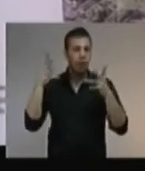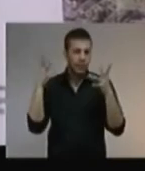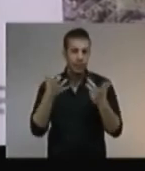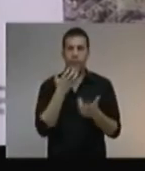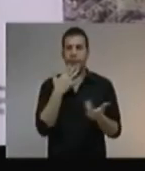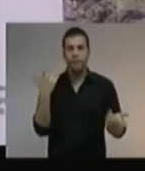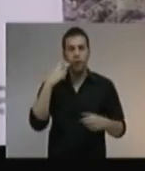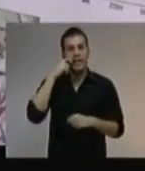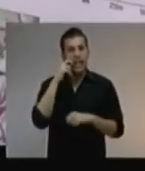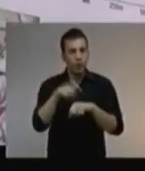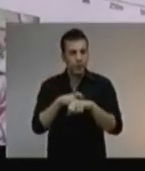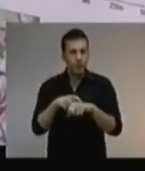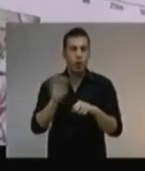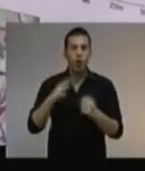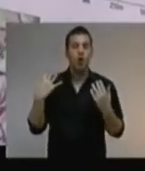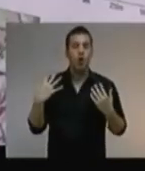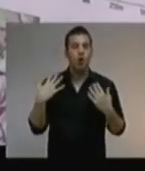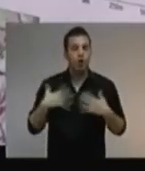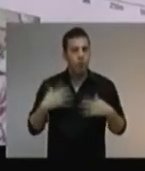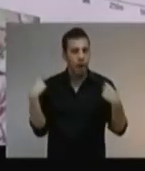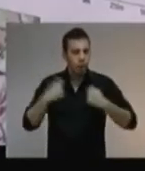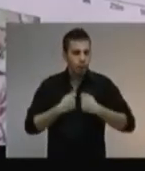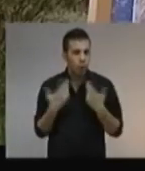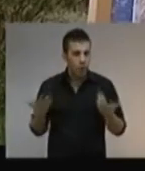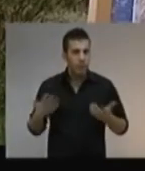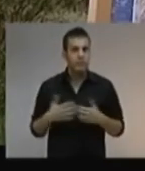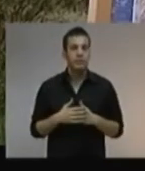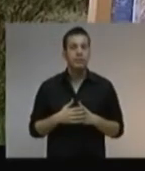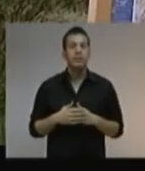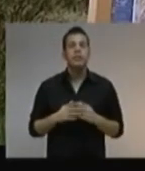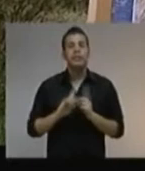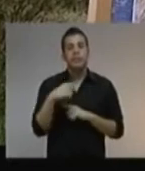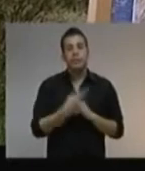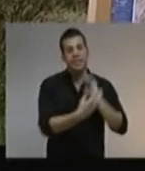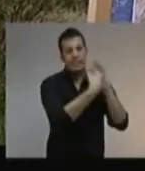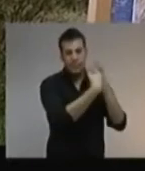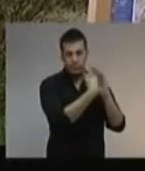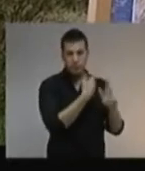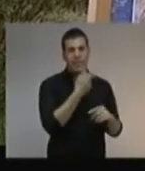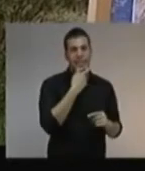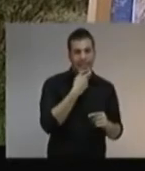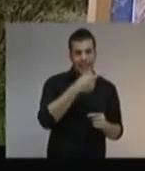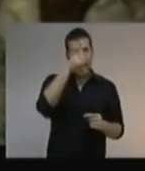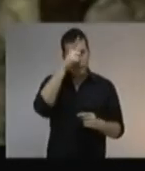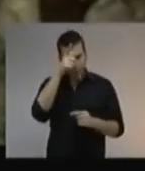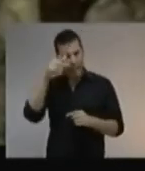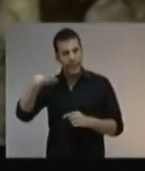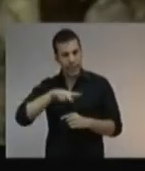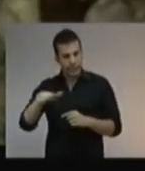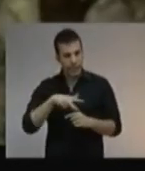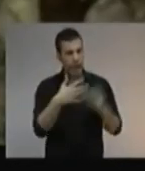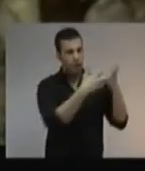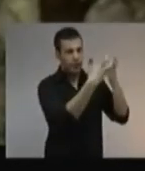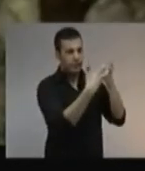recomendaciones, pues tipo de calzado, ropa que se debe llevar y una descripción, que además viene en 3 idiomas, en inglés, en alemán y en